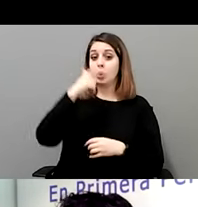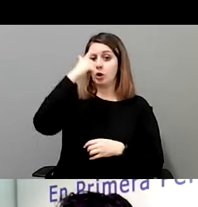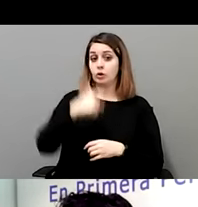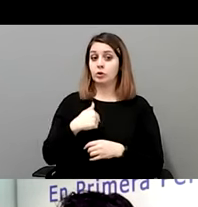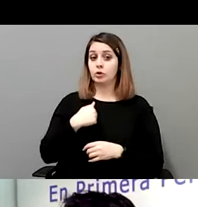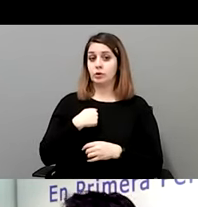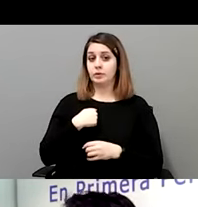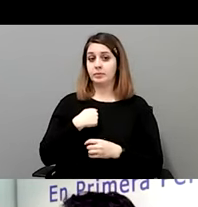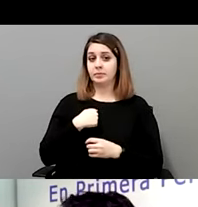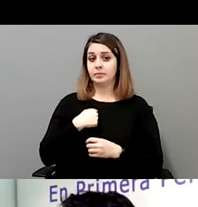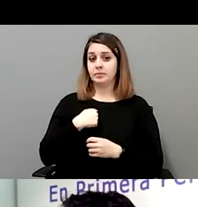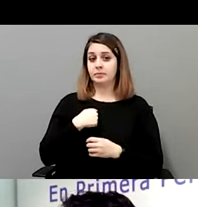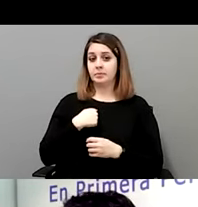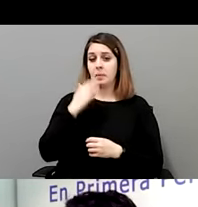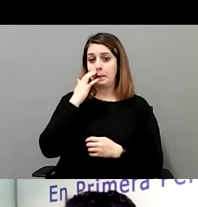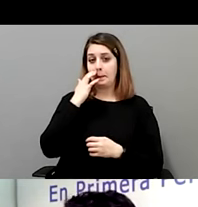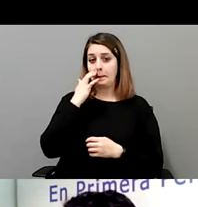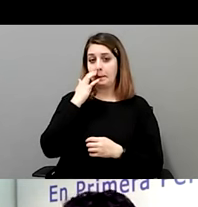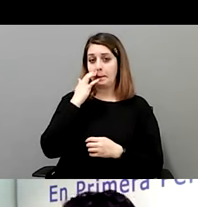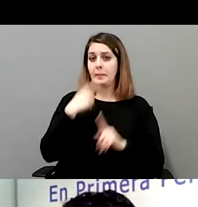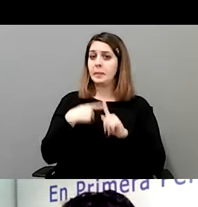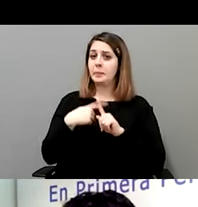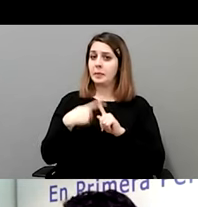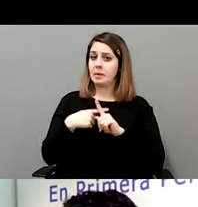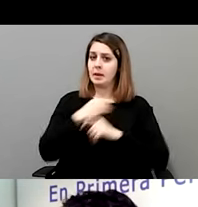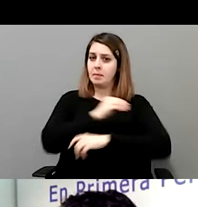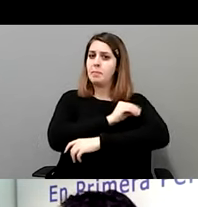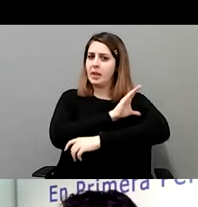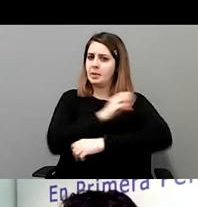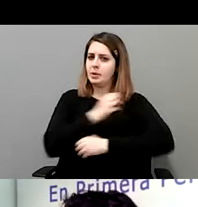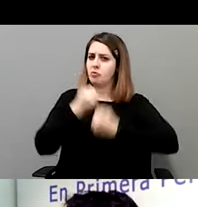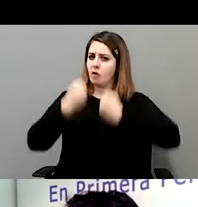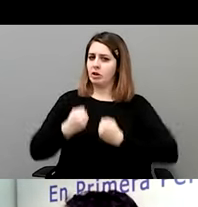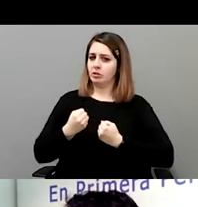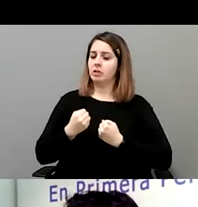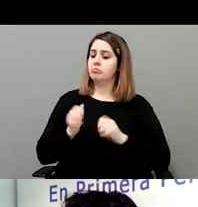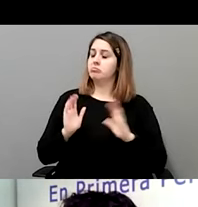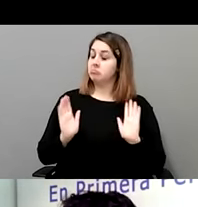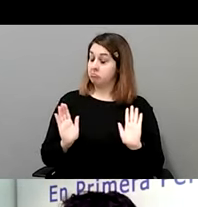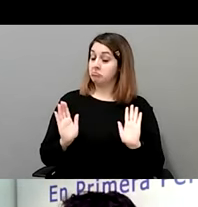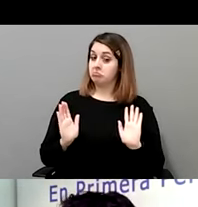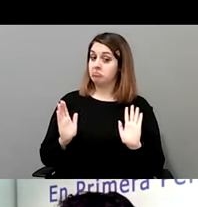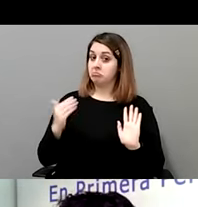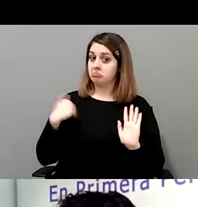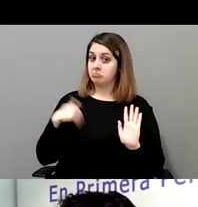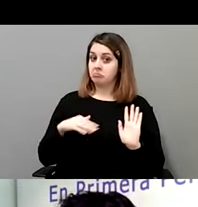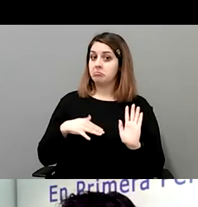tengo un buen nivel de empoderamiento. Entonces ya